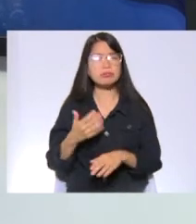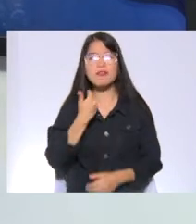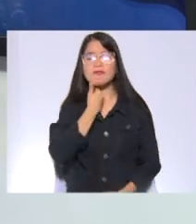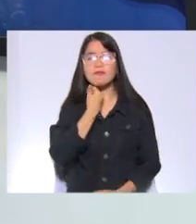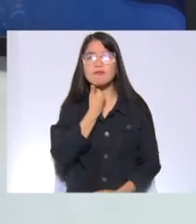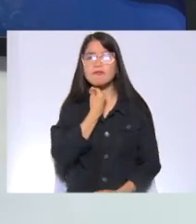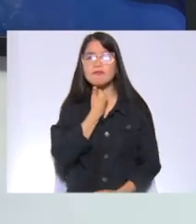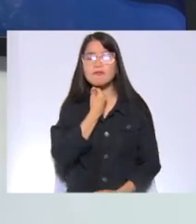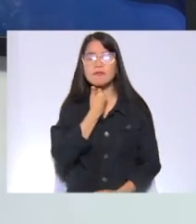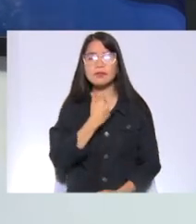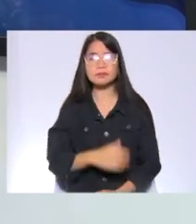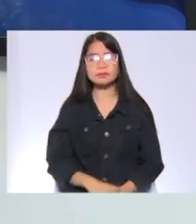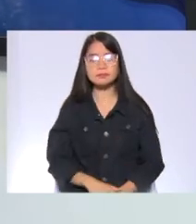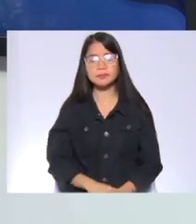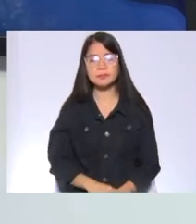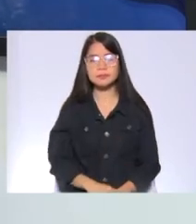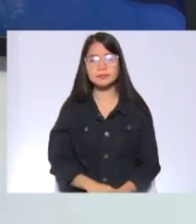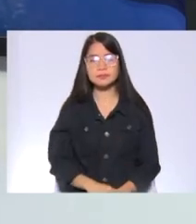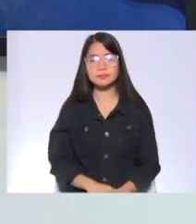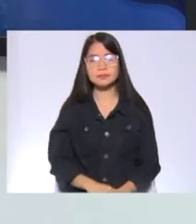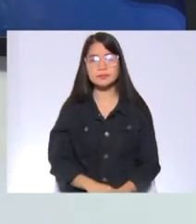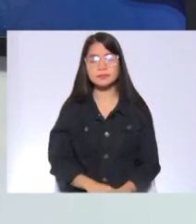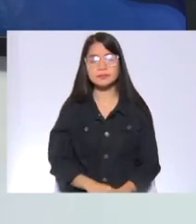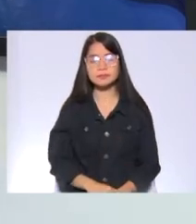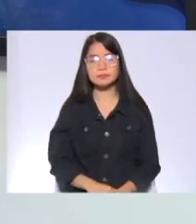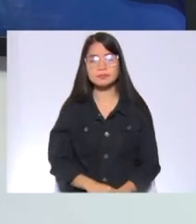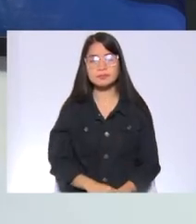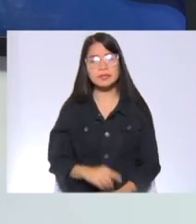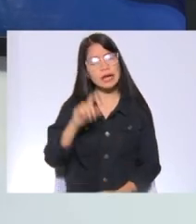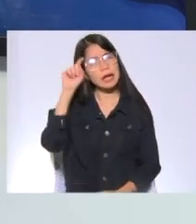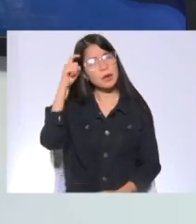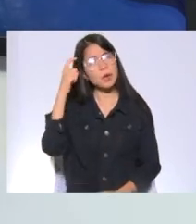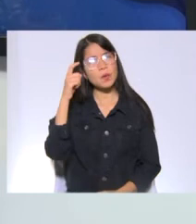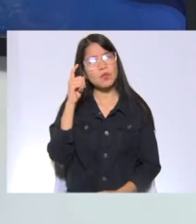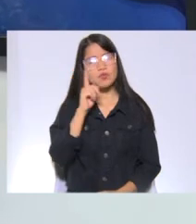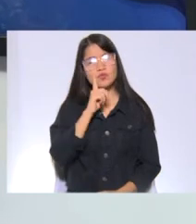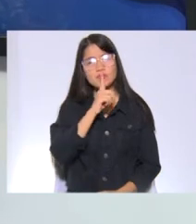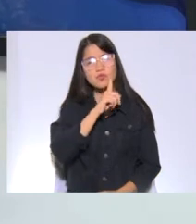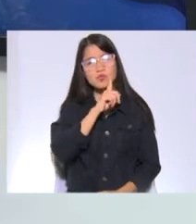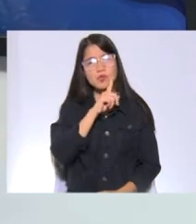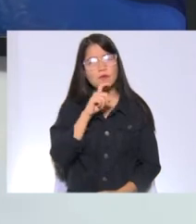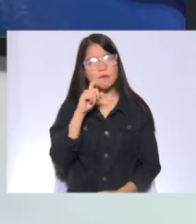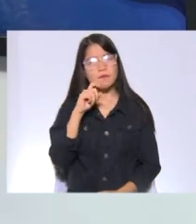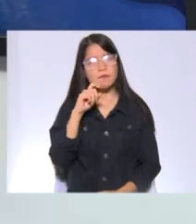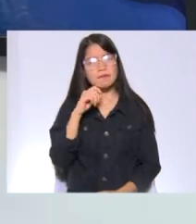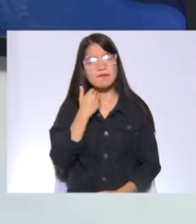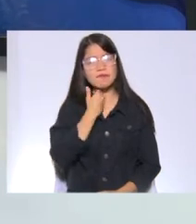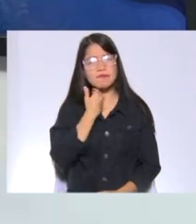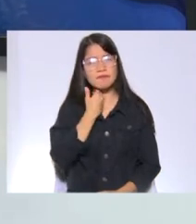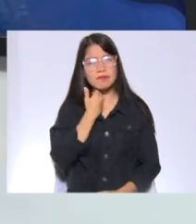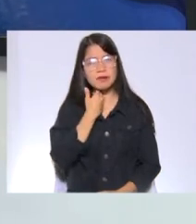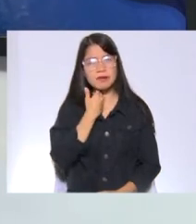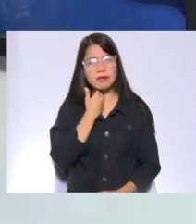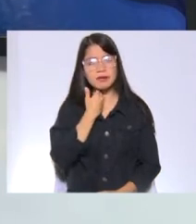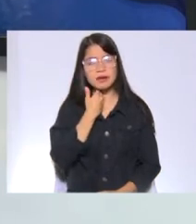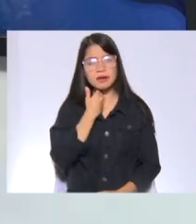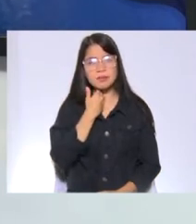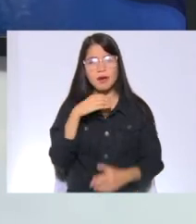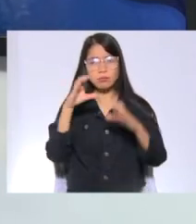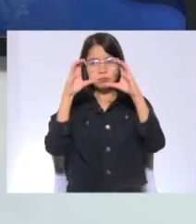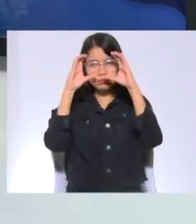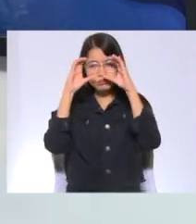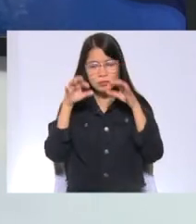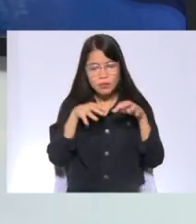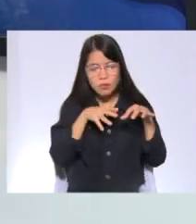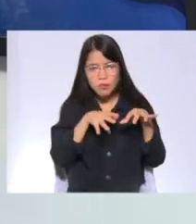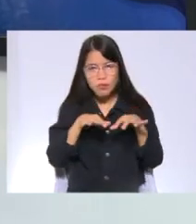llamada, vamos a ver si recuerdo el nombre, algo así del buzo, el fenómeno del buzo, que es cuando le suben